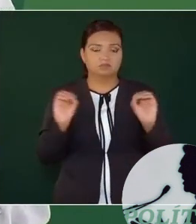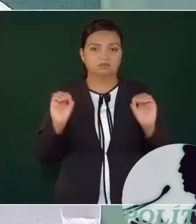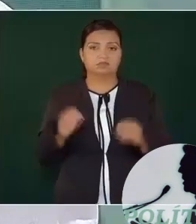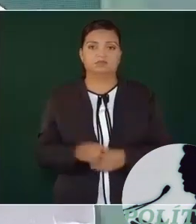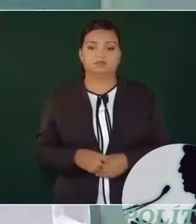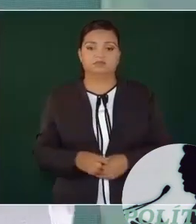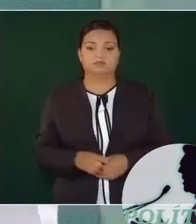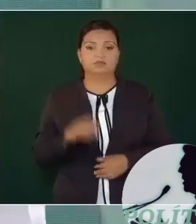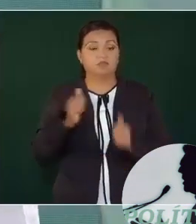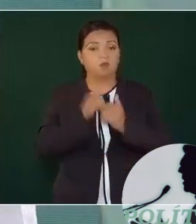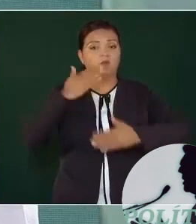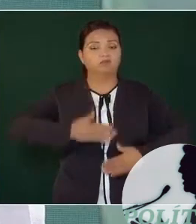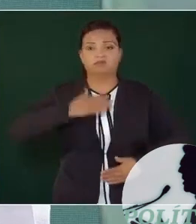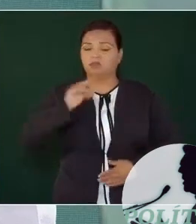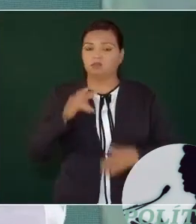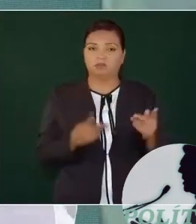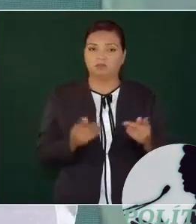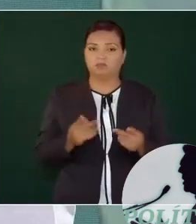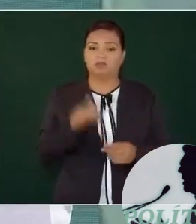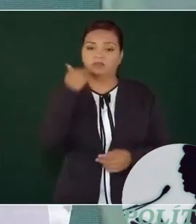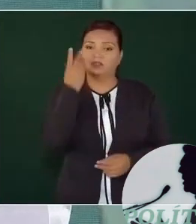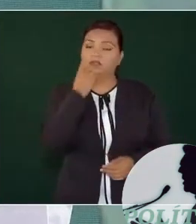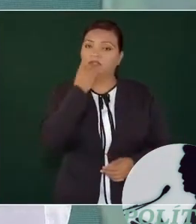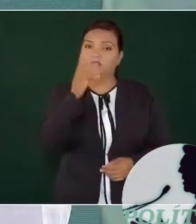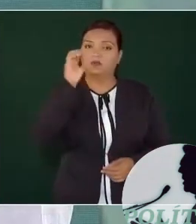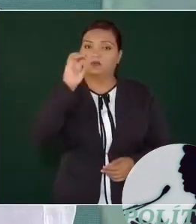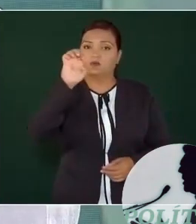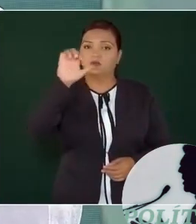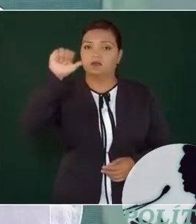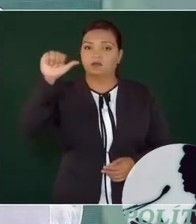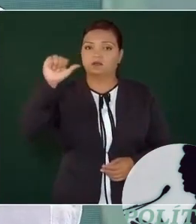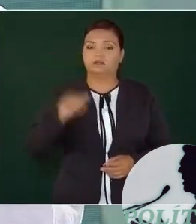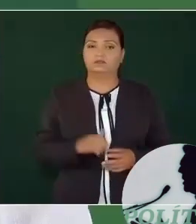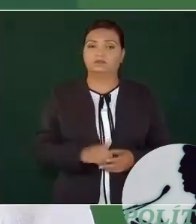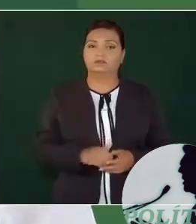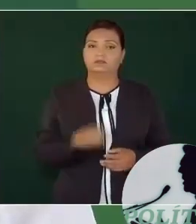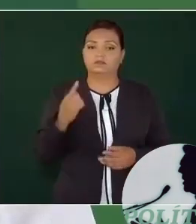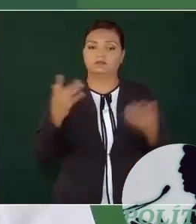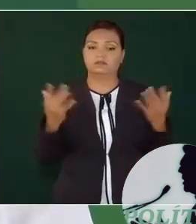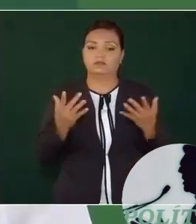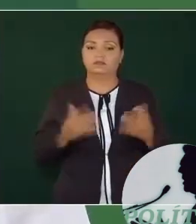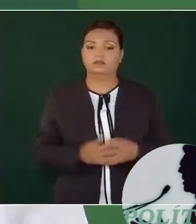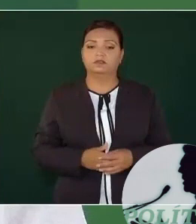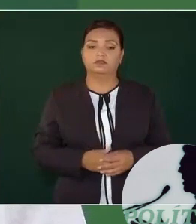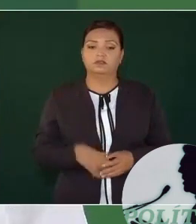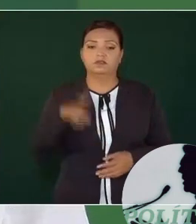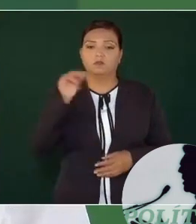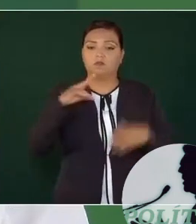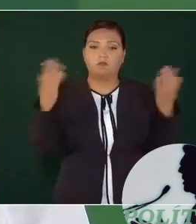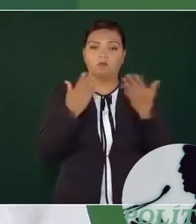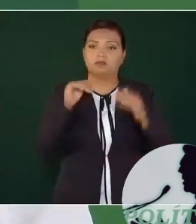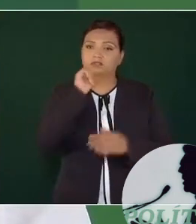con justicia. Se los fui a decir a la OEA de que no han hecho